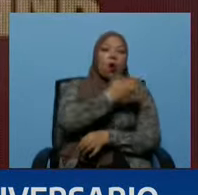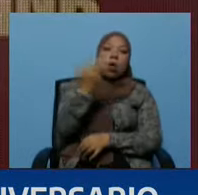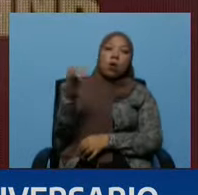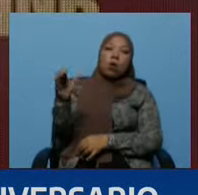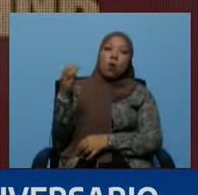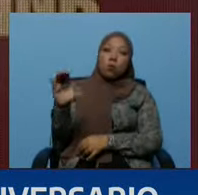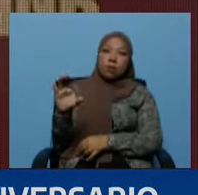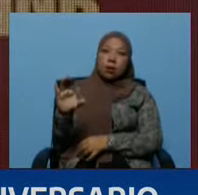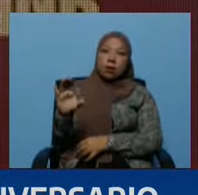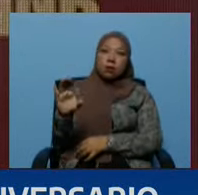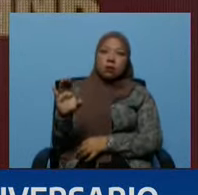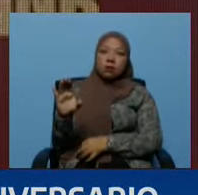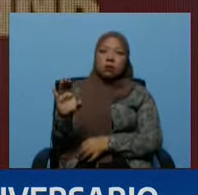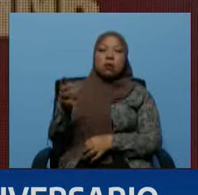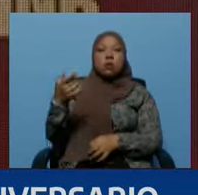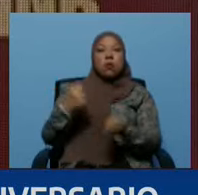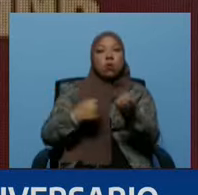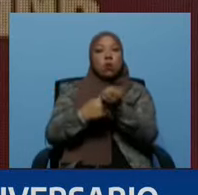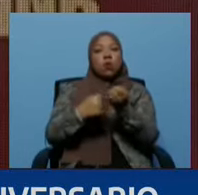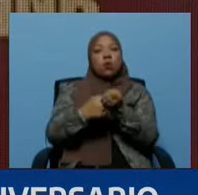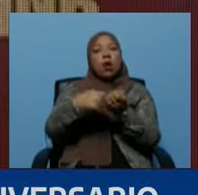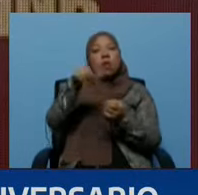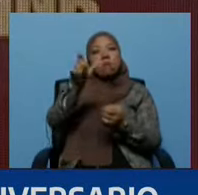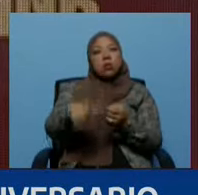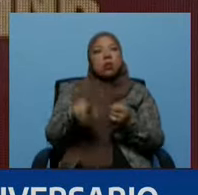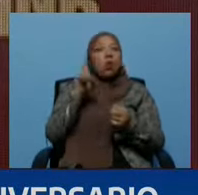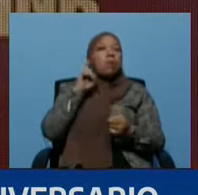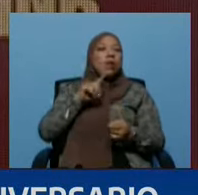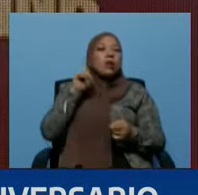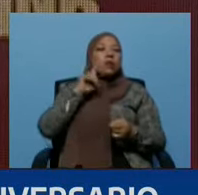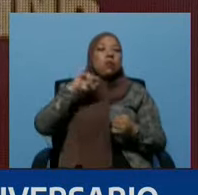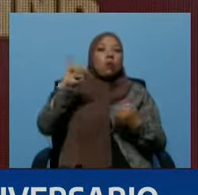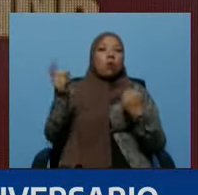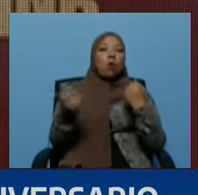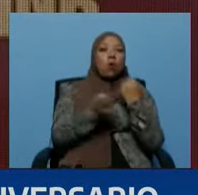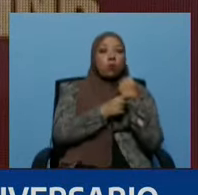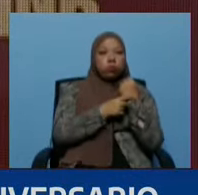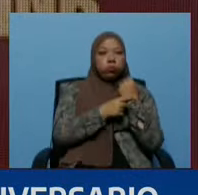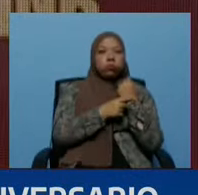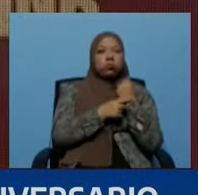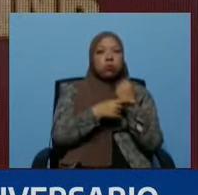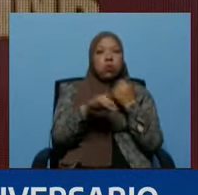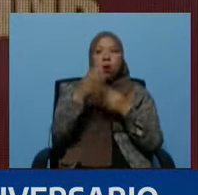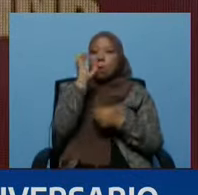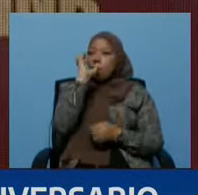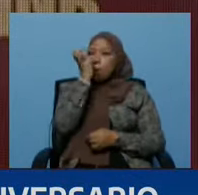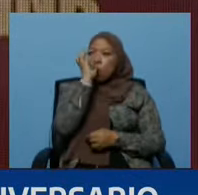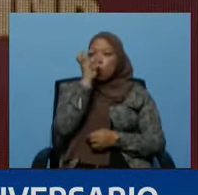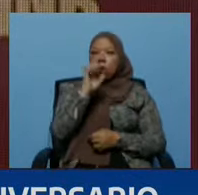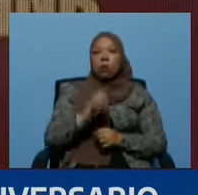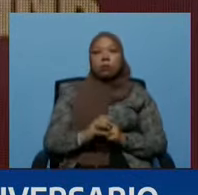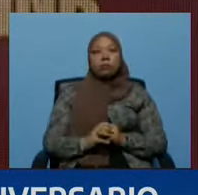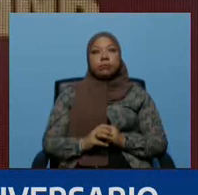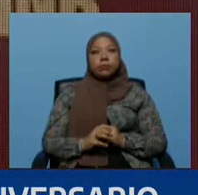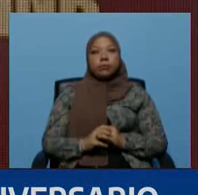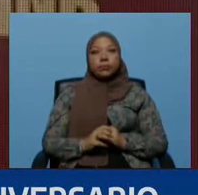criminal y subordinarse a un fantoche, a un títere, a un monigote, a un payaso, el Juan Guaidó.